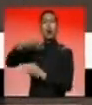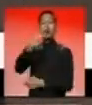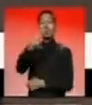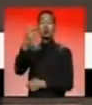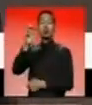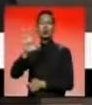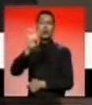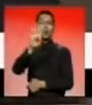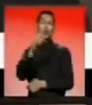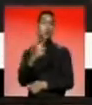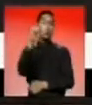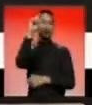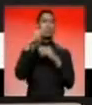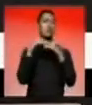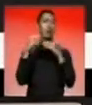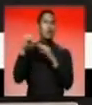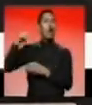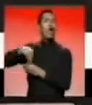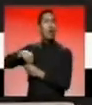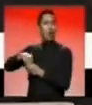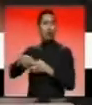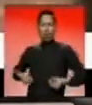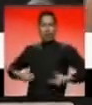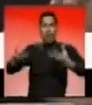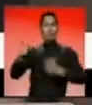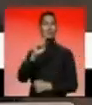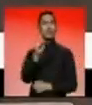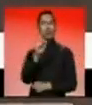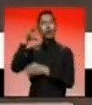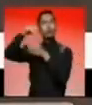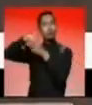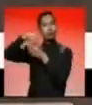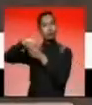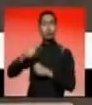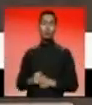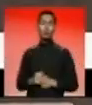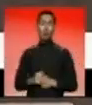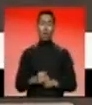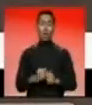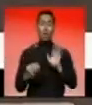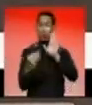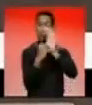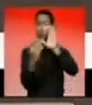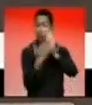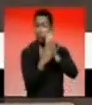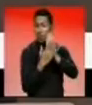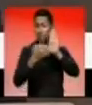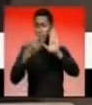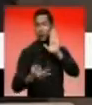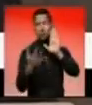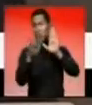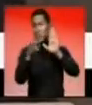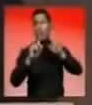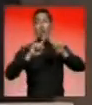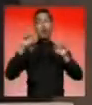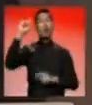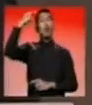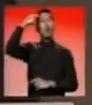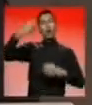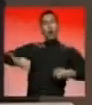254 millones de dólares. Eso no se registra en ningún lado, pero es plata que dejó de gastar el